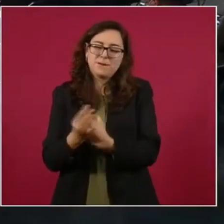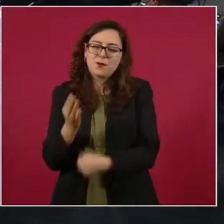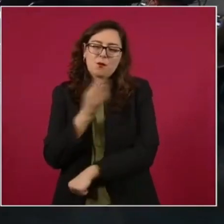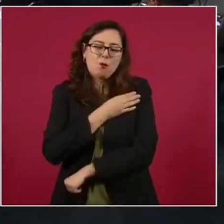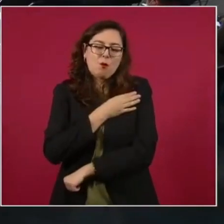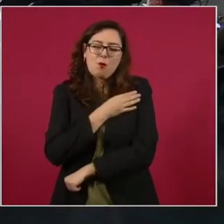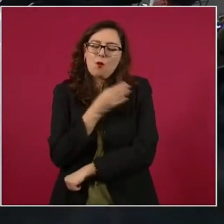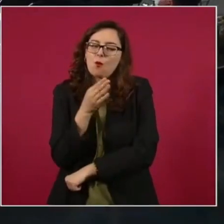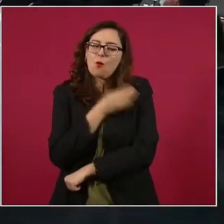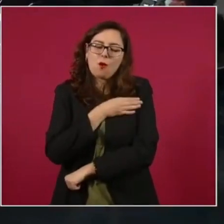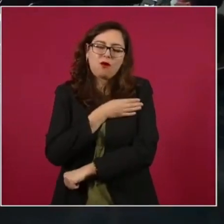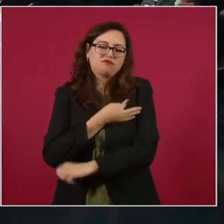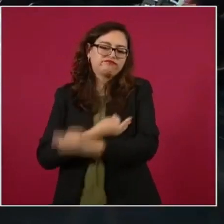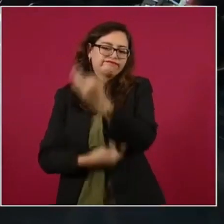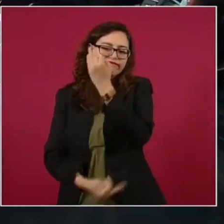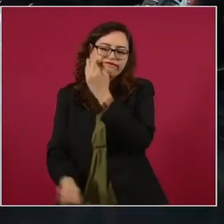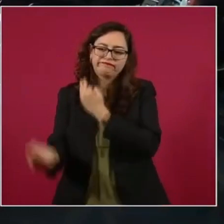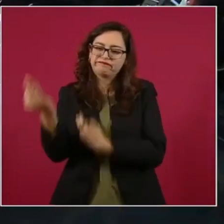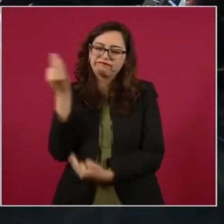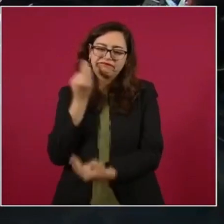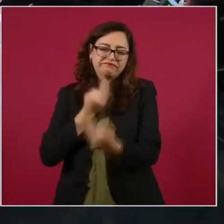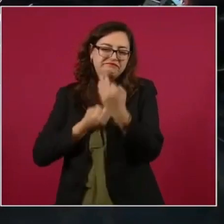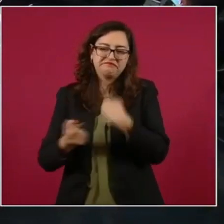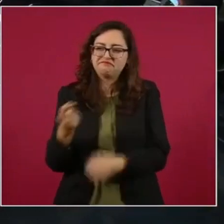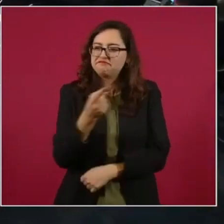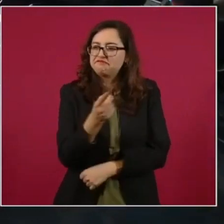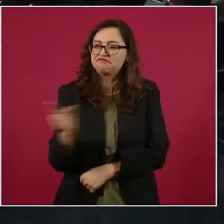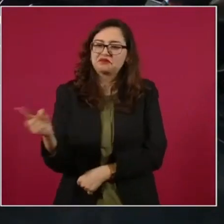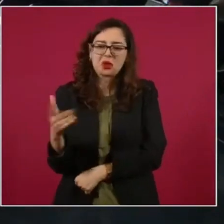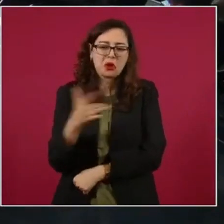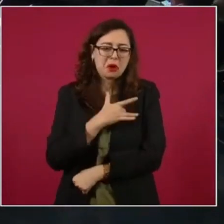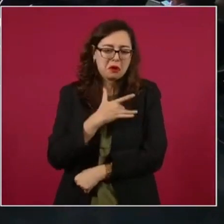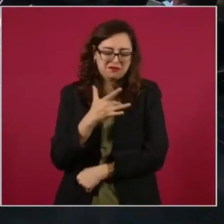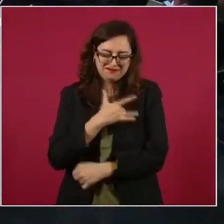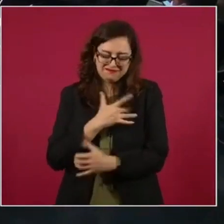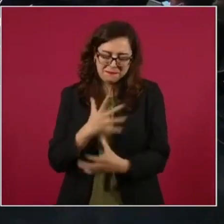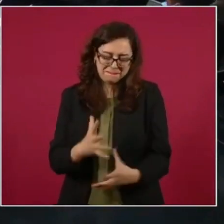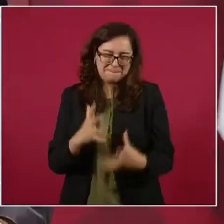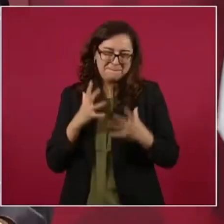Gente que es puro corazón,